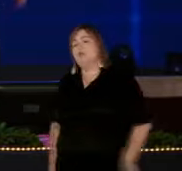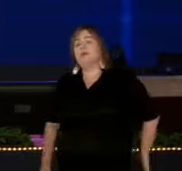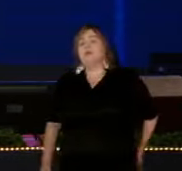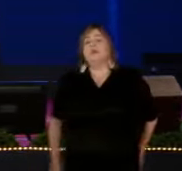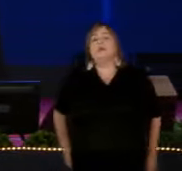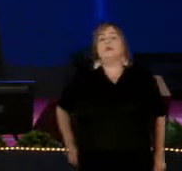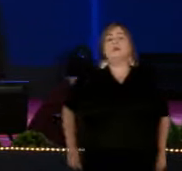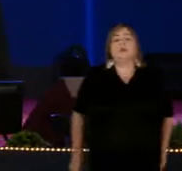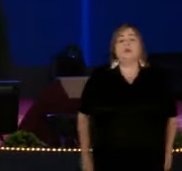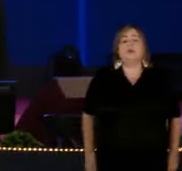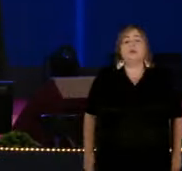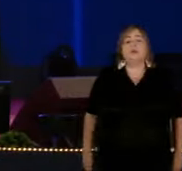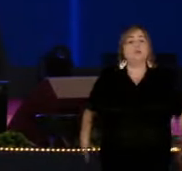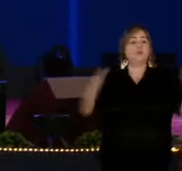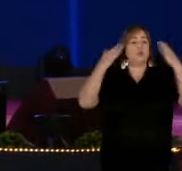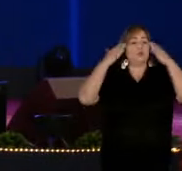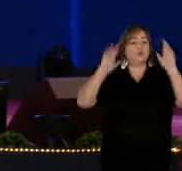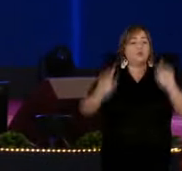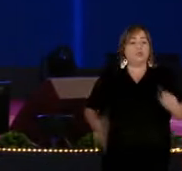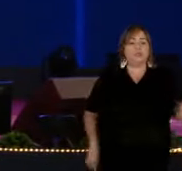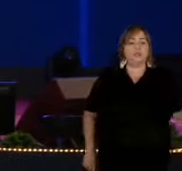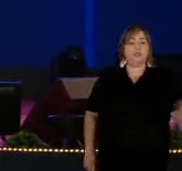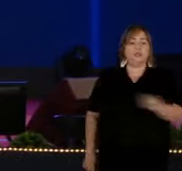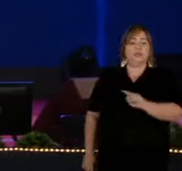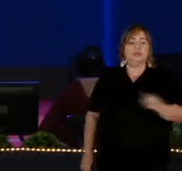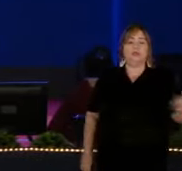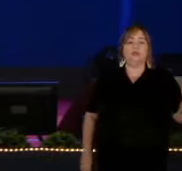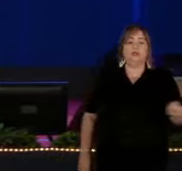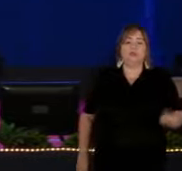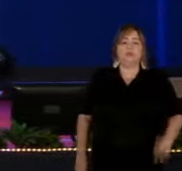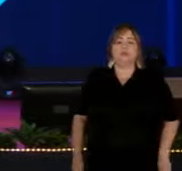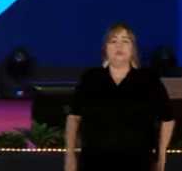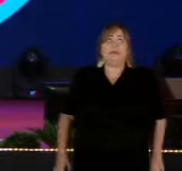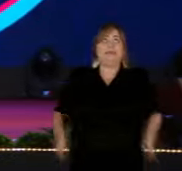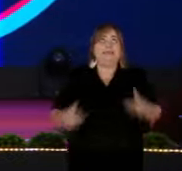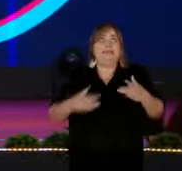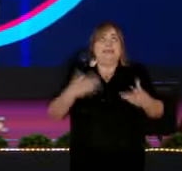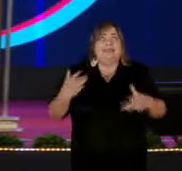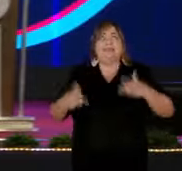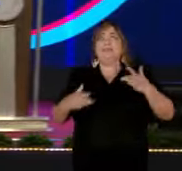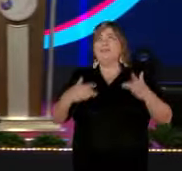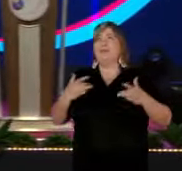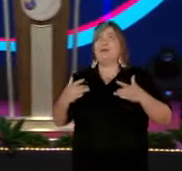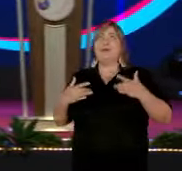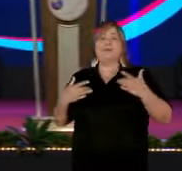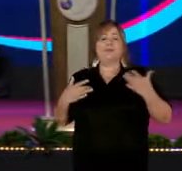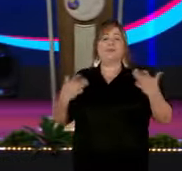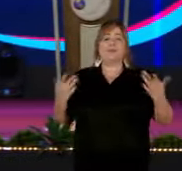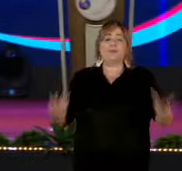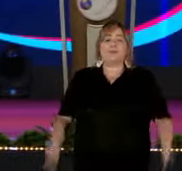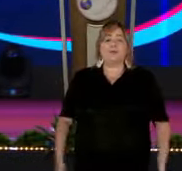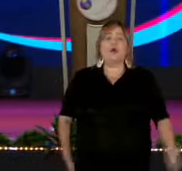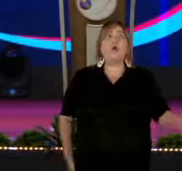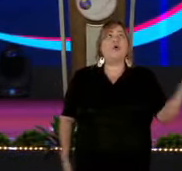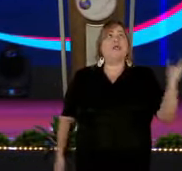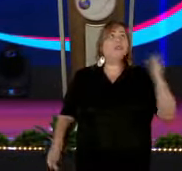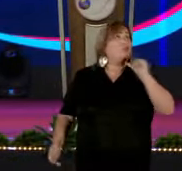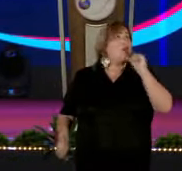4 al 6. Yo no sé usted, pero yo creo que vamos a ir de aquí hoy volando, corriendo, diciendo: de verdad que no hay excusa.